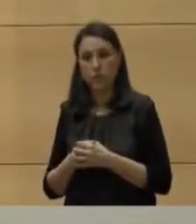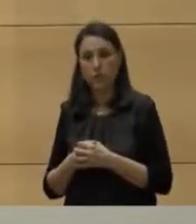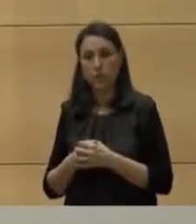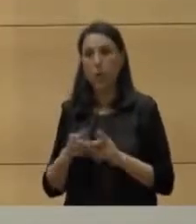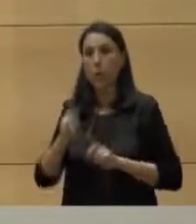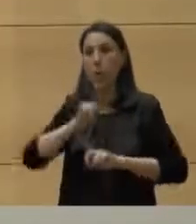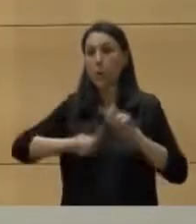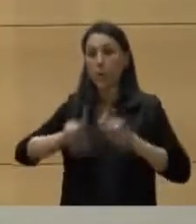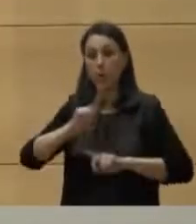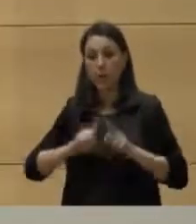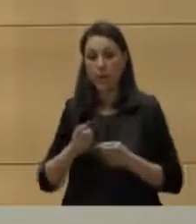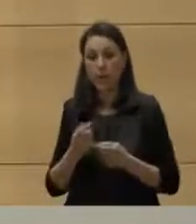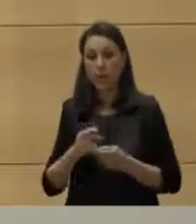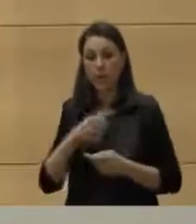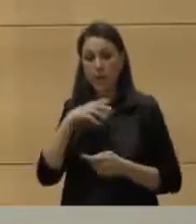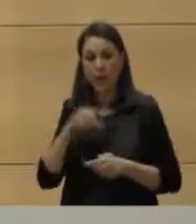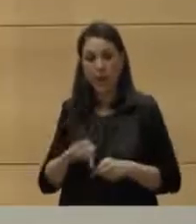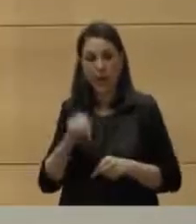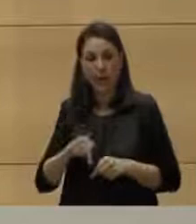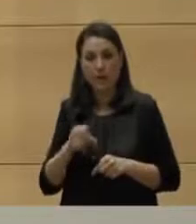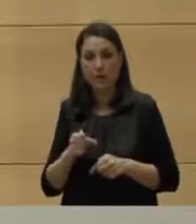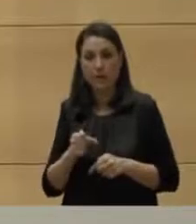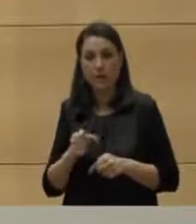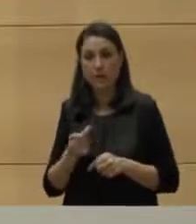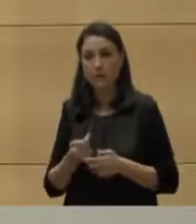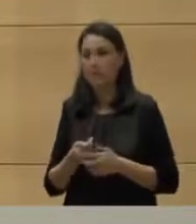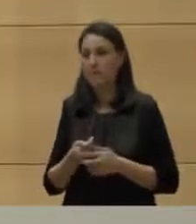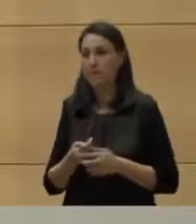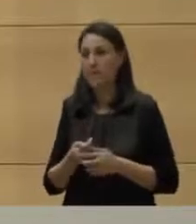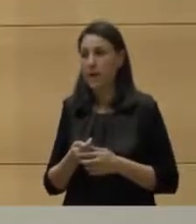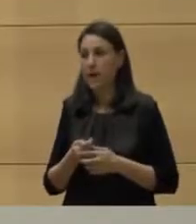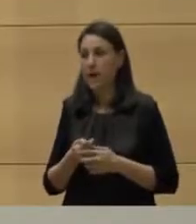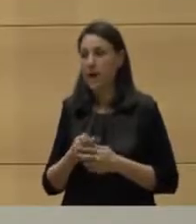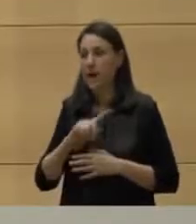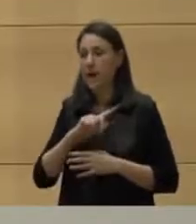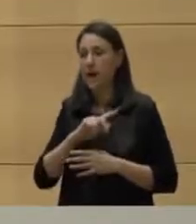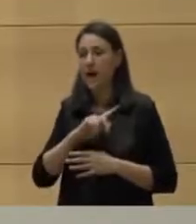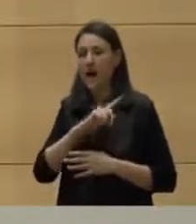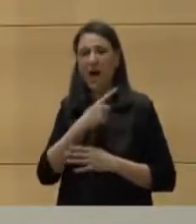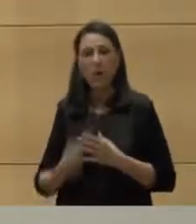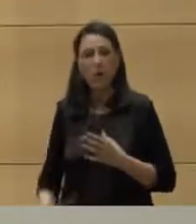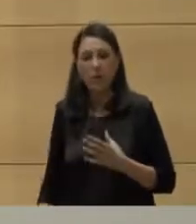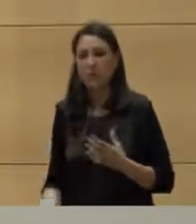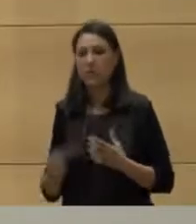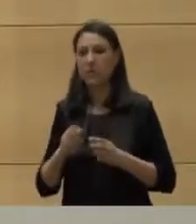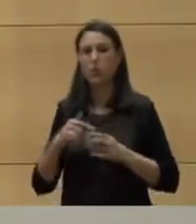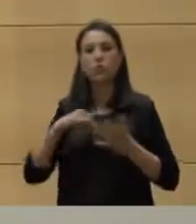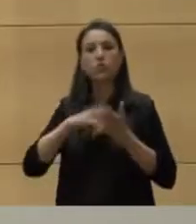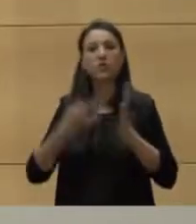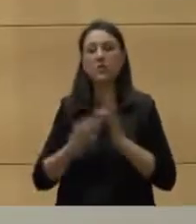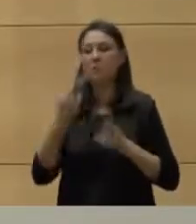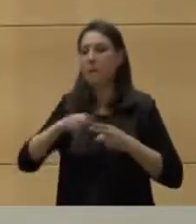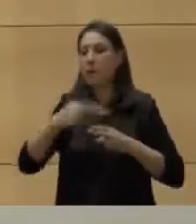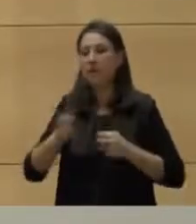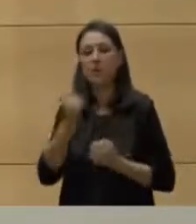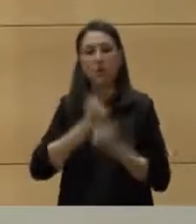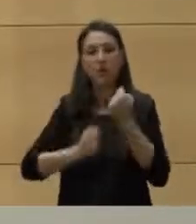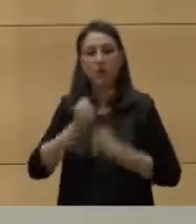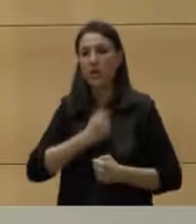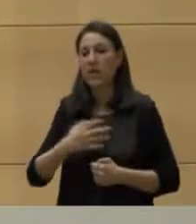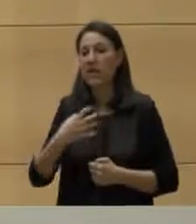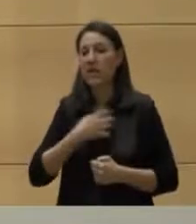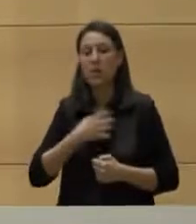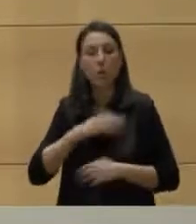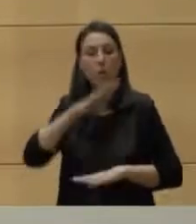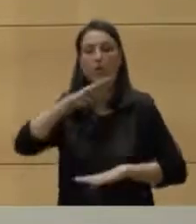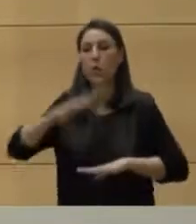creciente ausencia de ética pública. Agotamiento de un sistema político-económico incapaz de cumplir y hacer